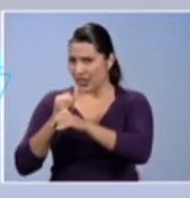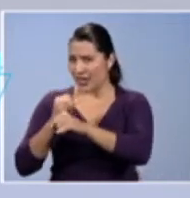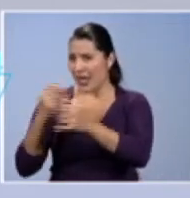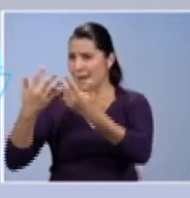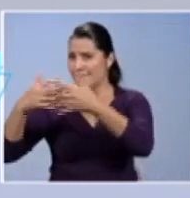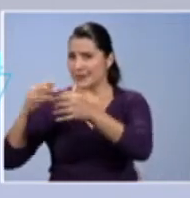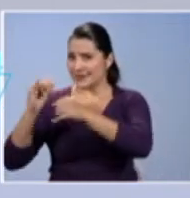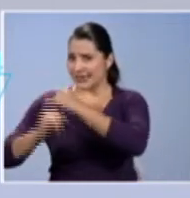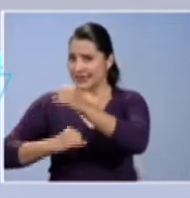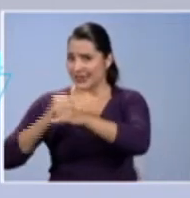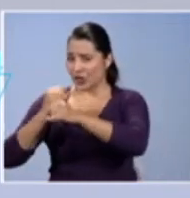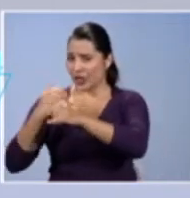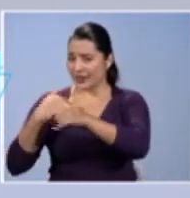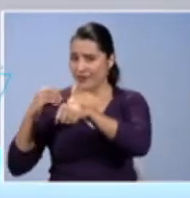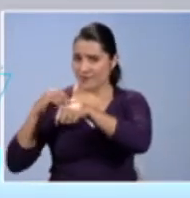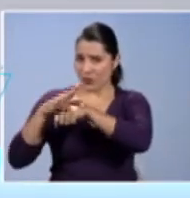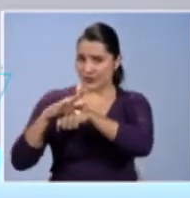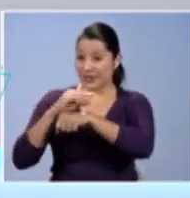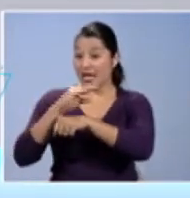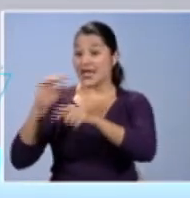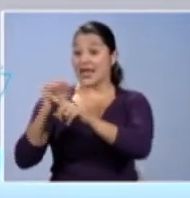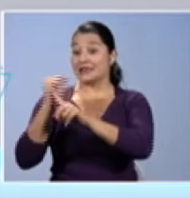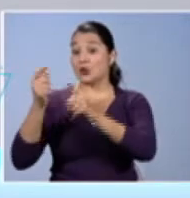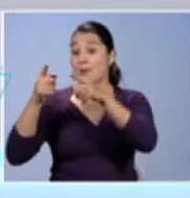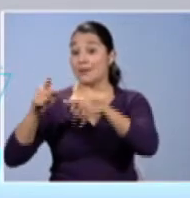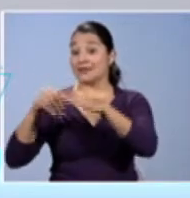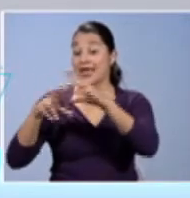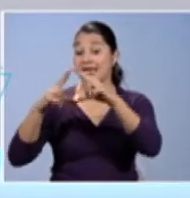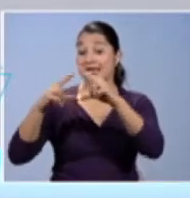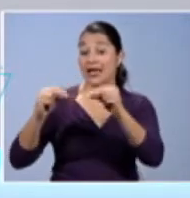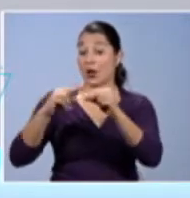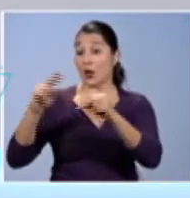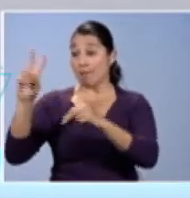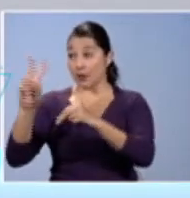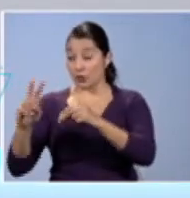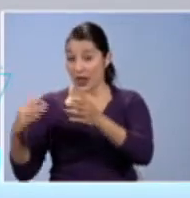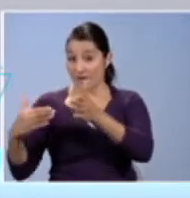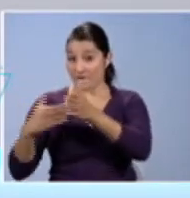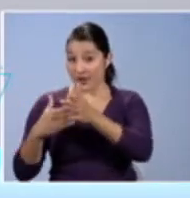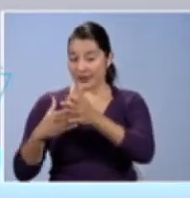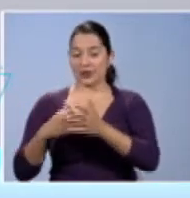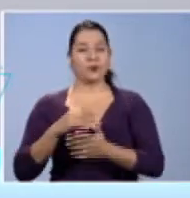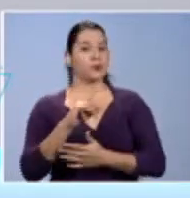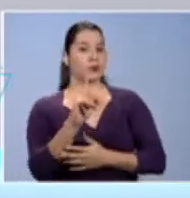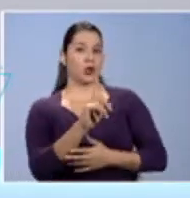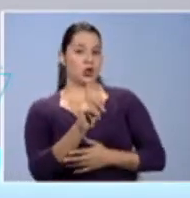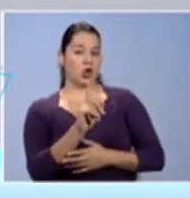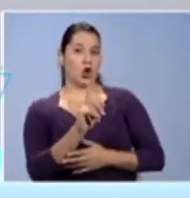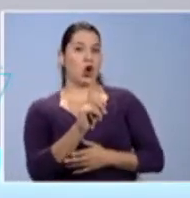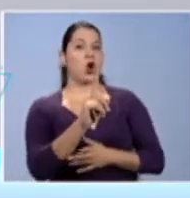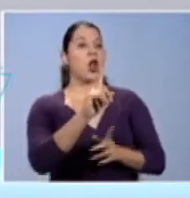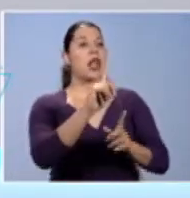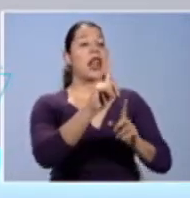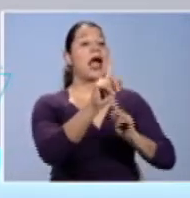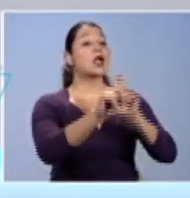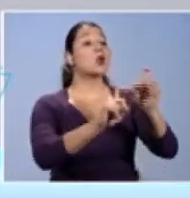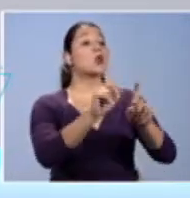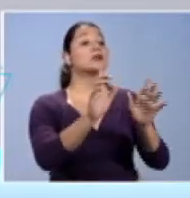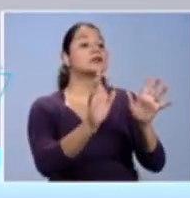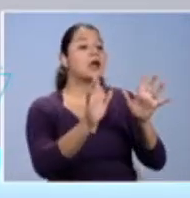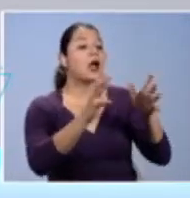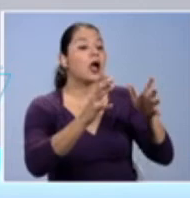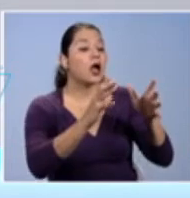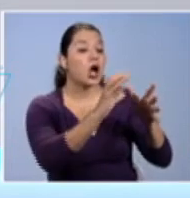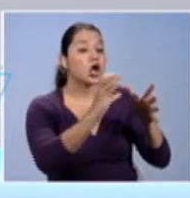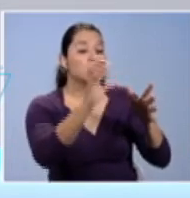momento en Nicaragua y en Venezuela. No, la encuesta no hace, digamos, una discriminación de solamente empresas nacionales, son empresas que están en